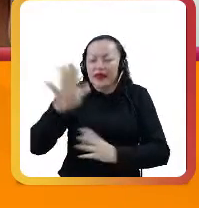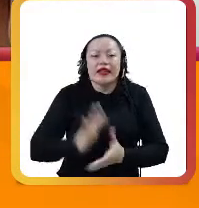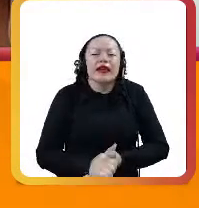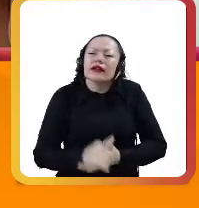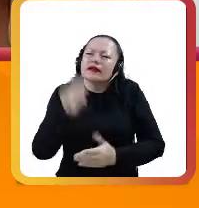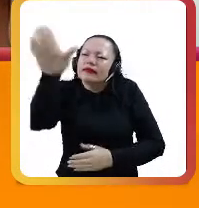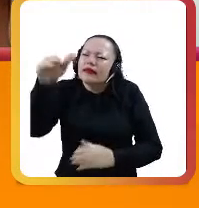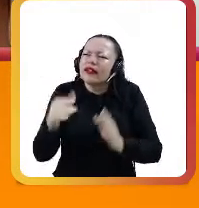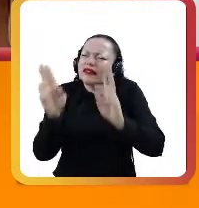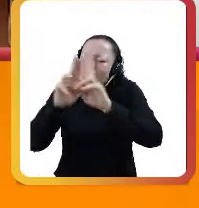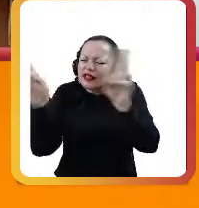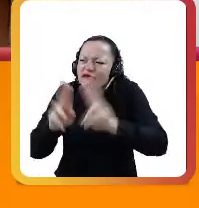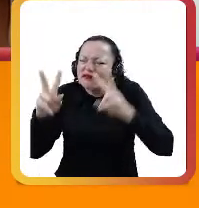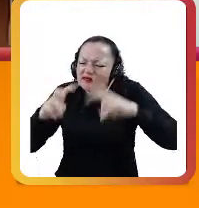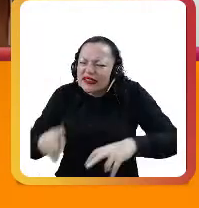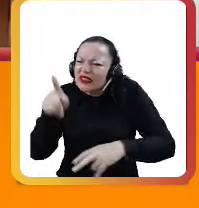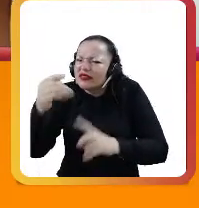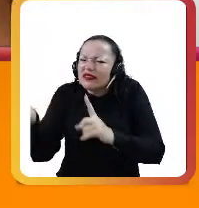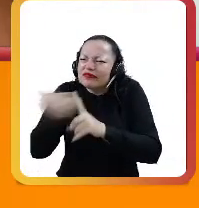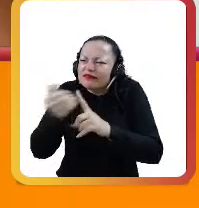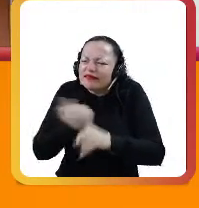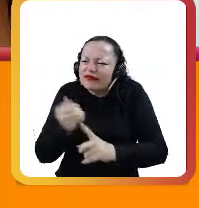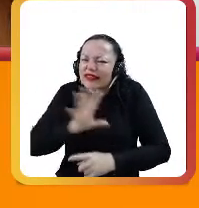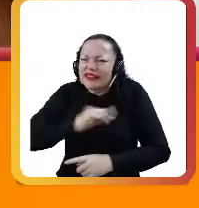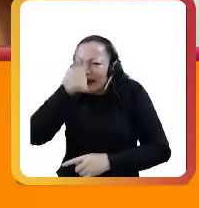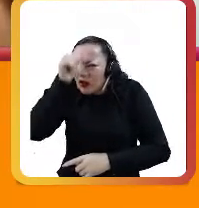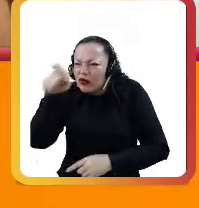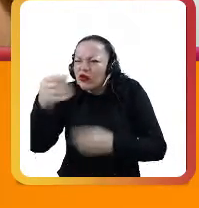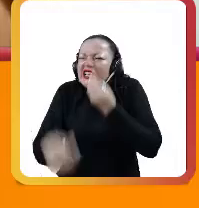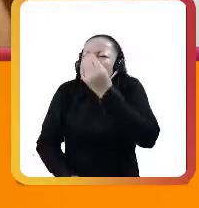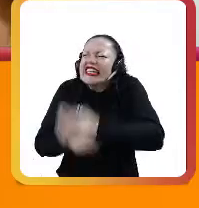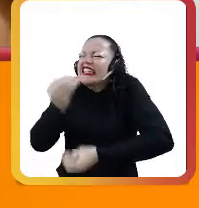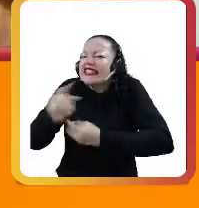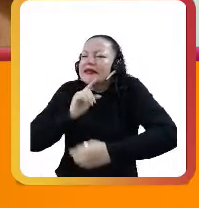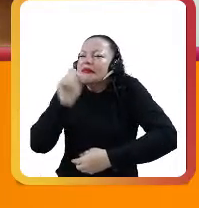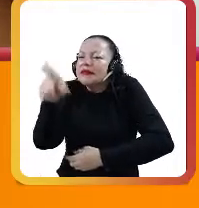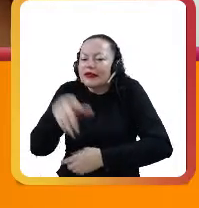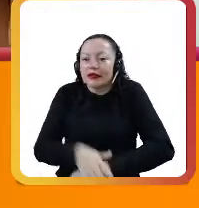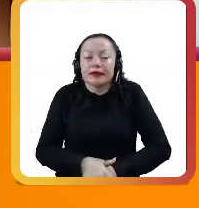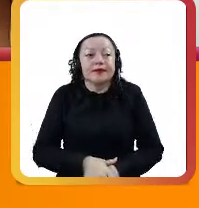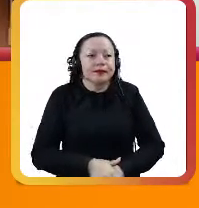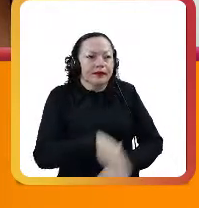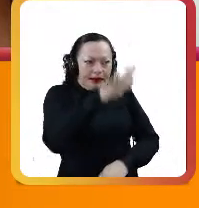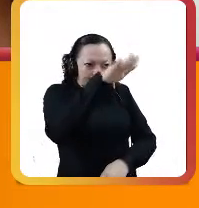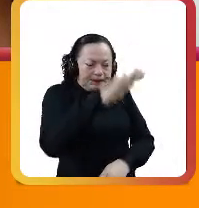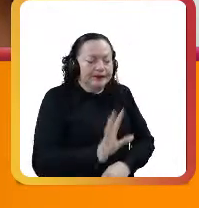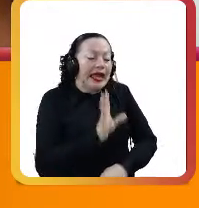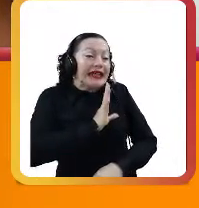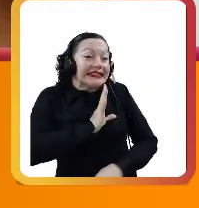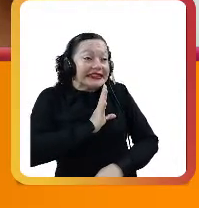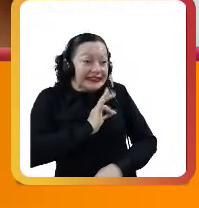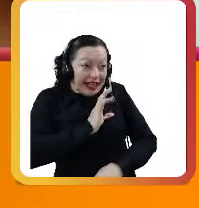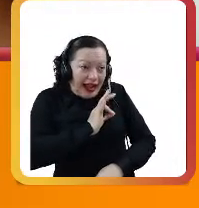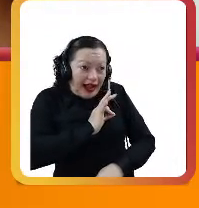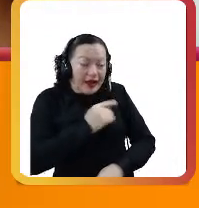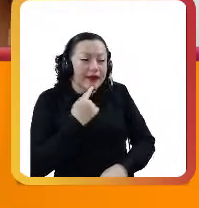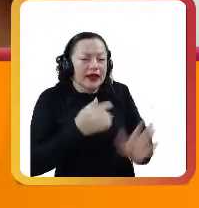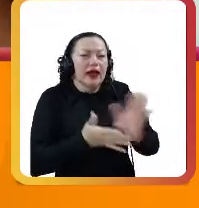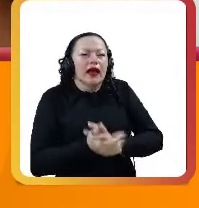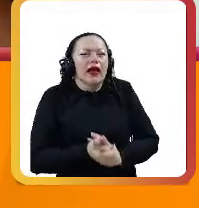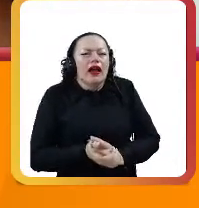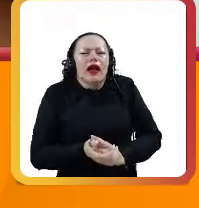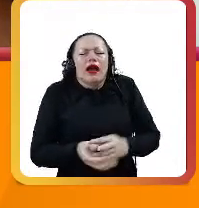¿Qué encontraste este fin de semana? No, mira que el sábado, sí, el sábado, hice unos pan